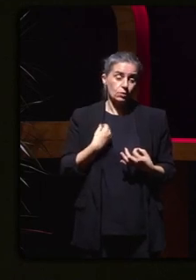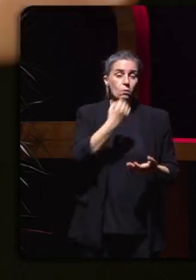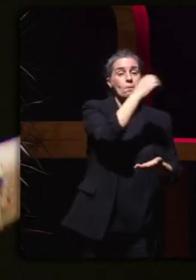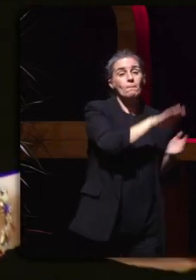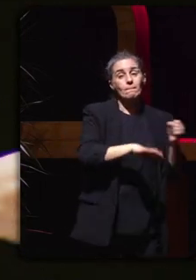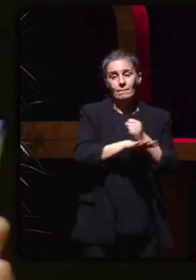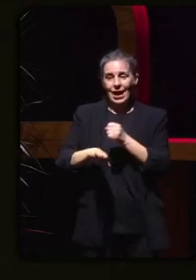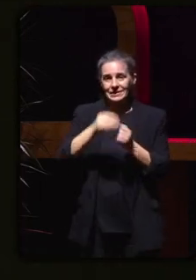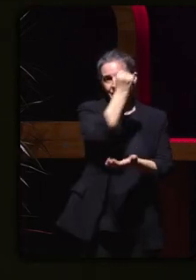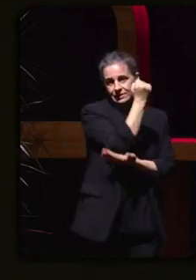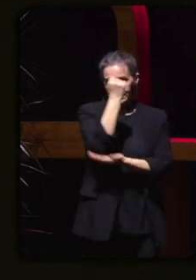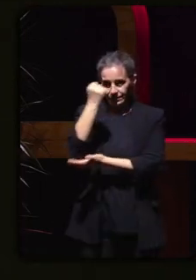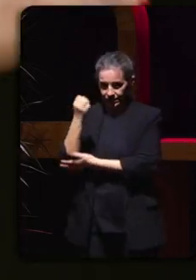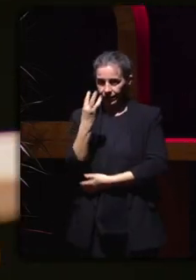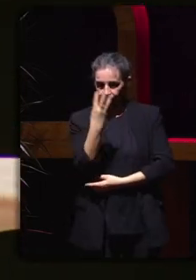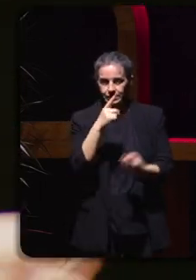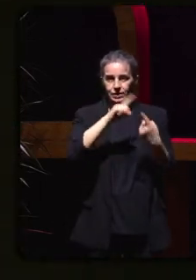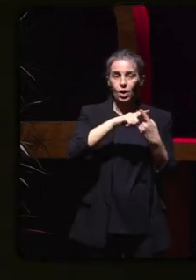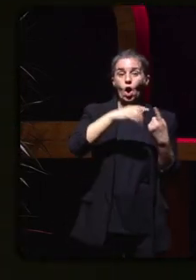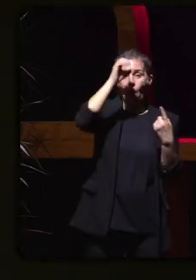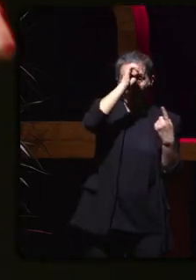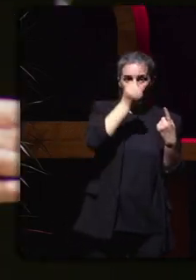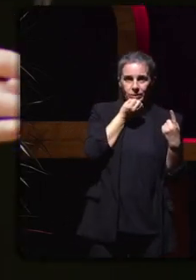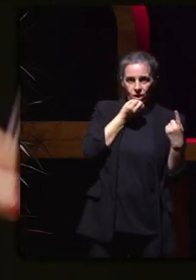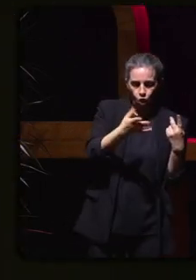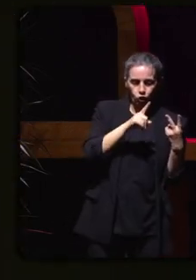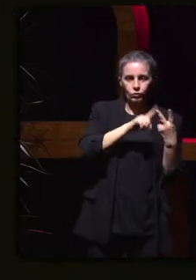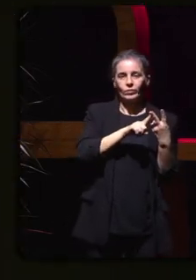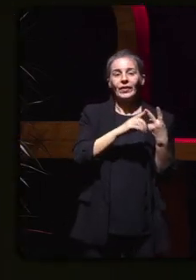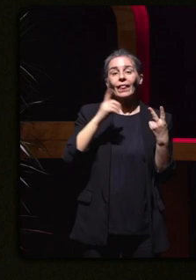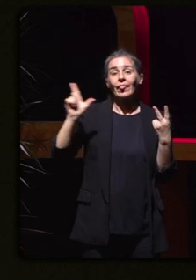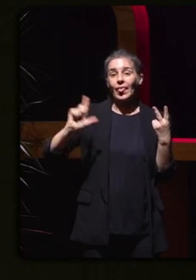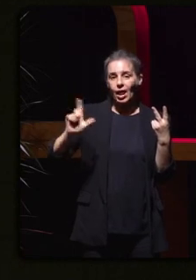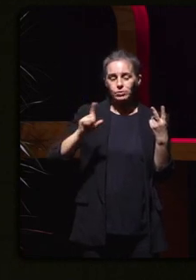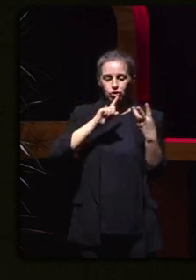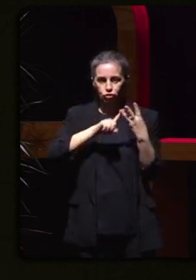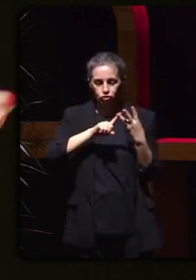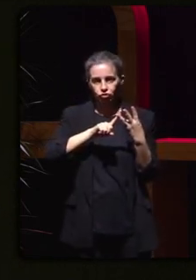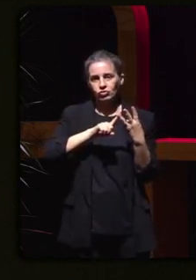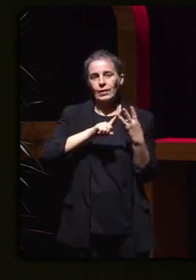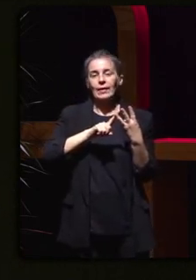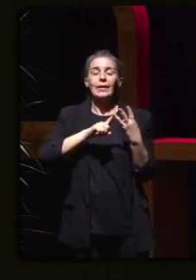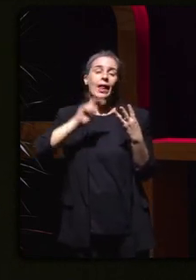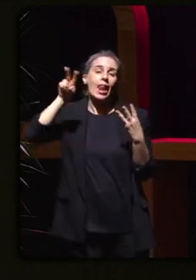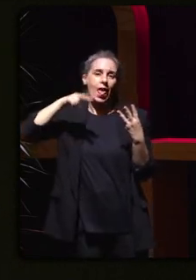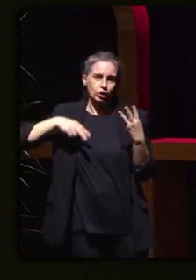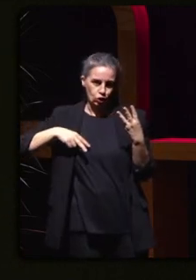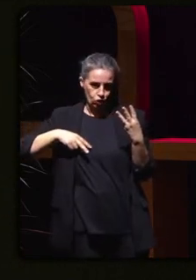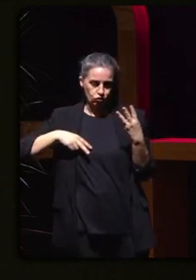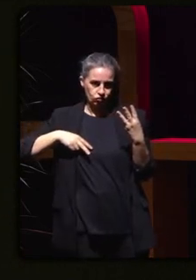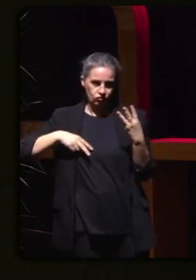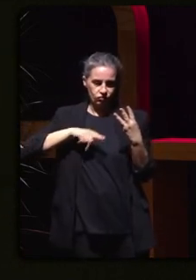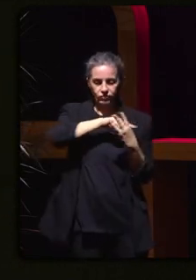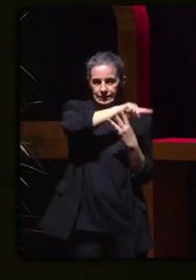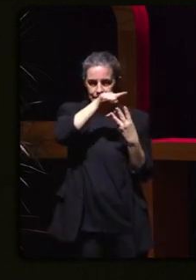el opinador la televisión los medios sobre televisión y El lector que creo que es lo que engloba un poco el